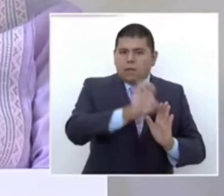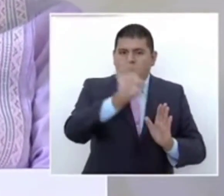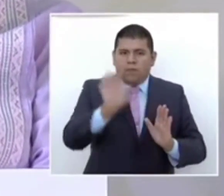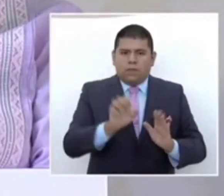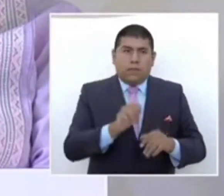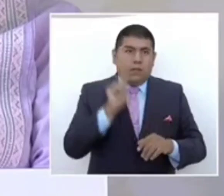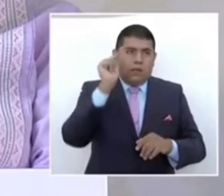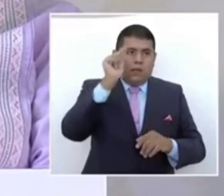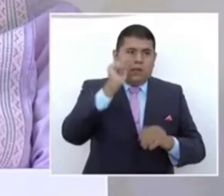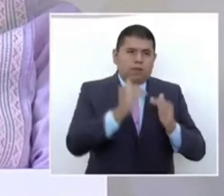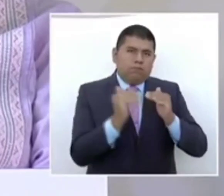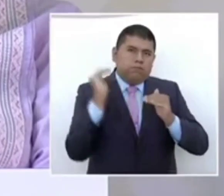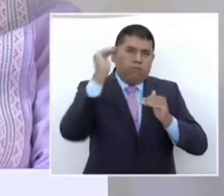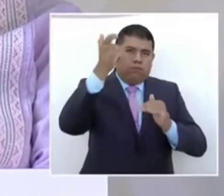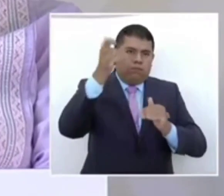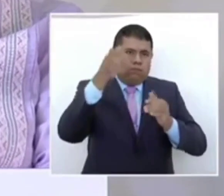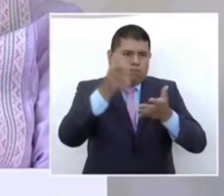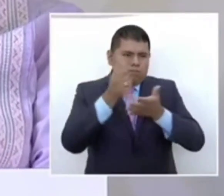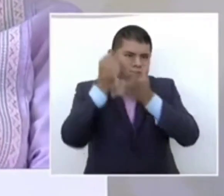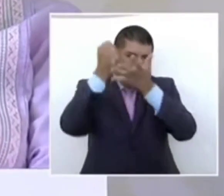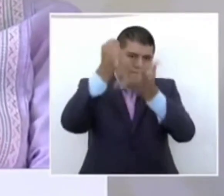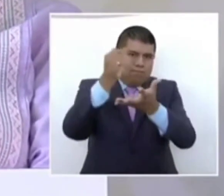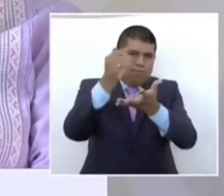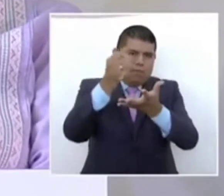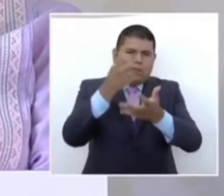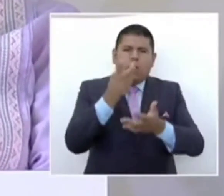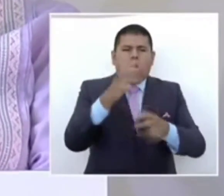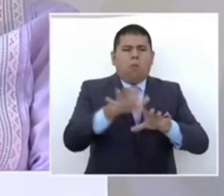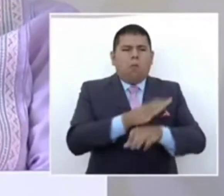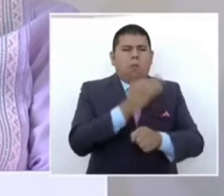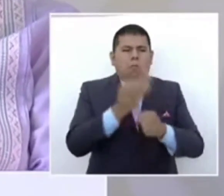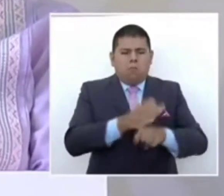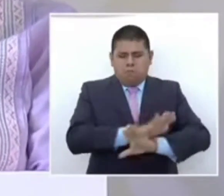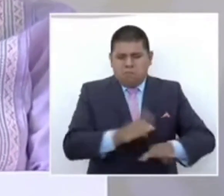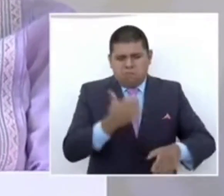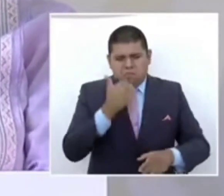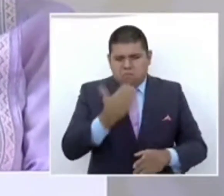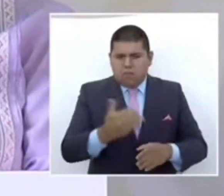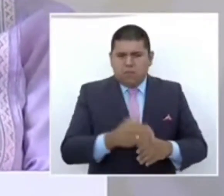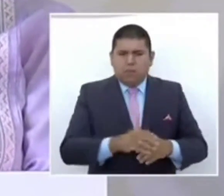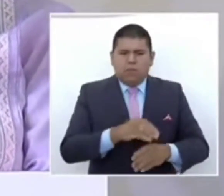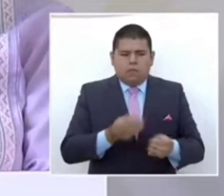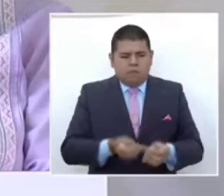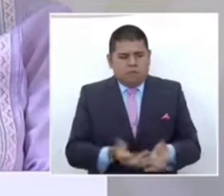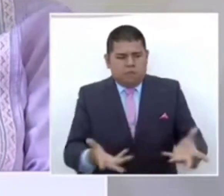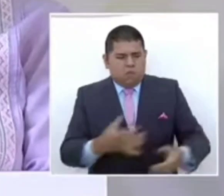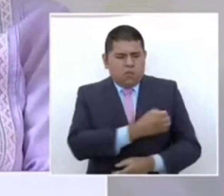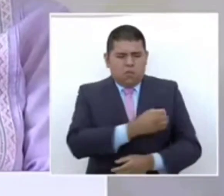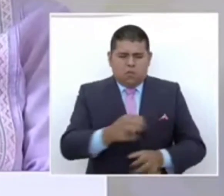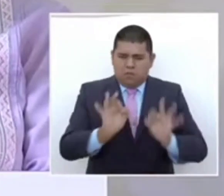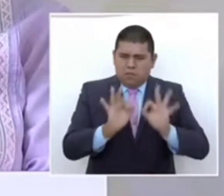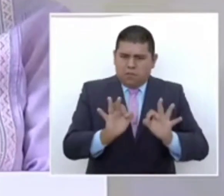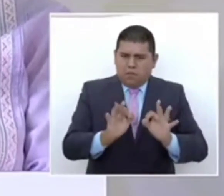apoyaba arriba, ya con eso iba a lograrse el bienestar.